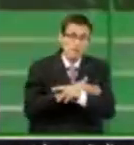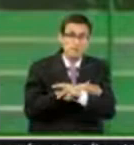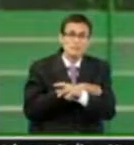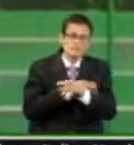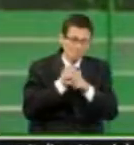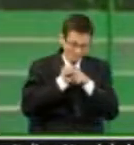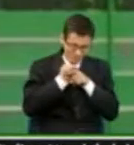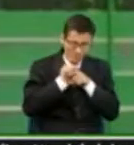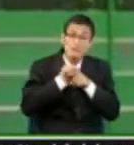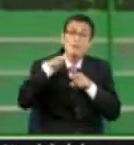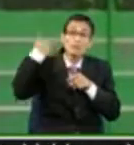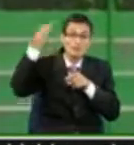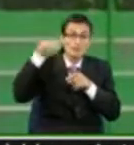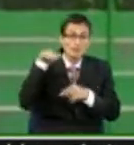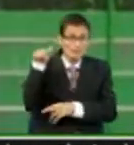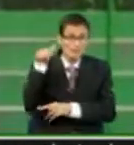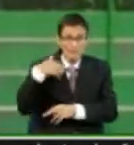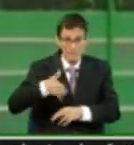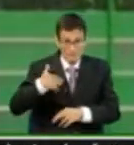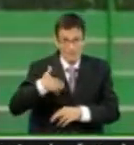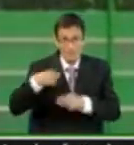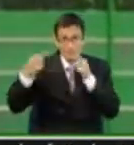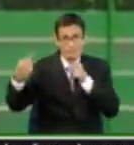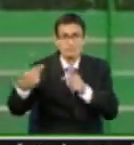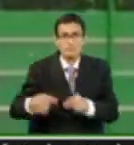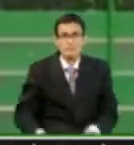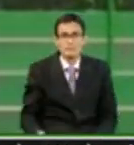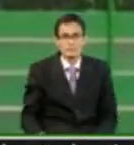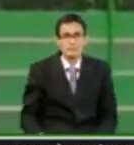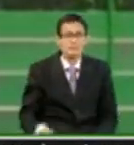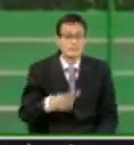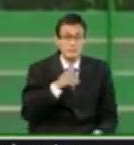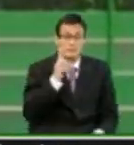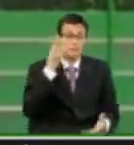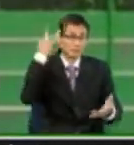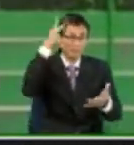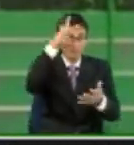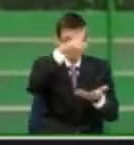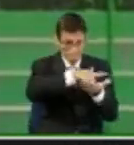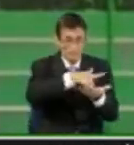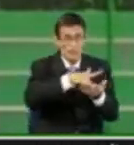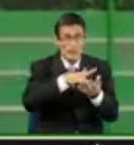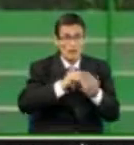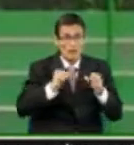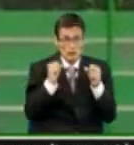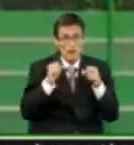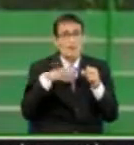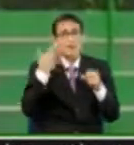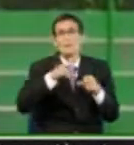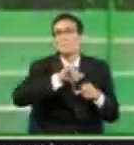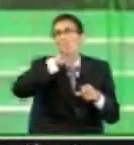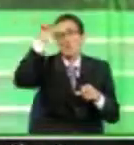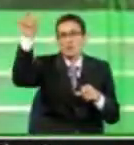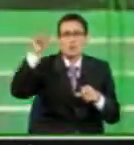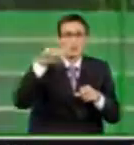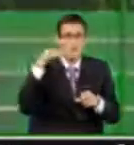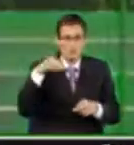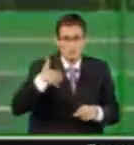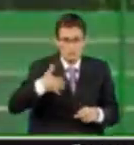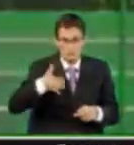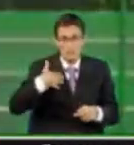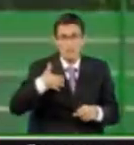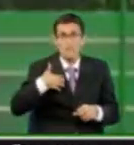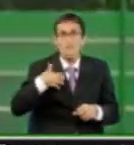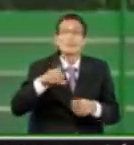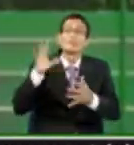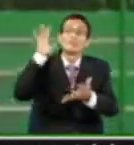viajar el lunes hacia bogotá y vamos a ir directo argentinas ya llaman rehn hasta el 3 de mayo y el 4x el torneo llegamos allá